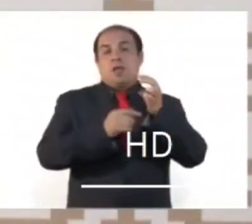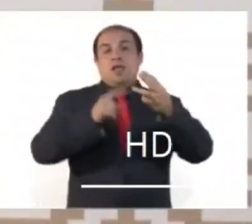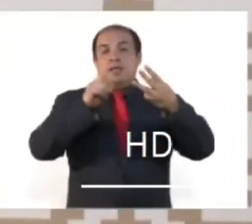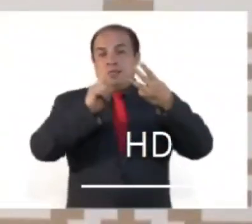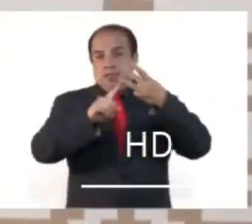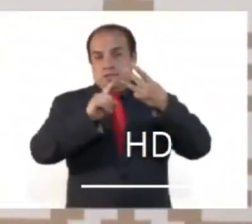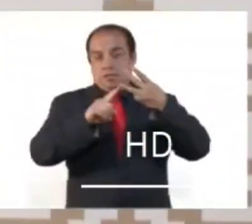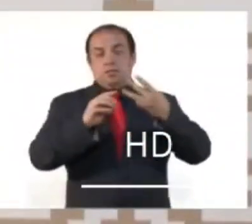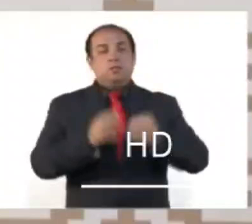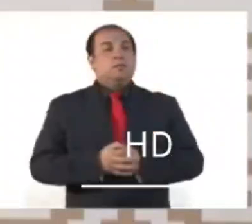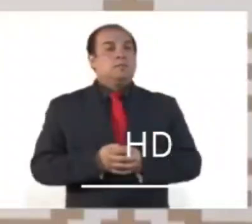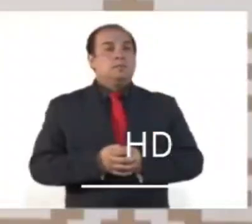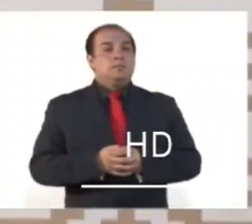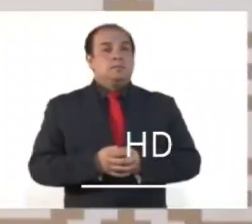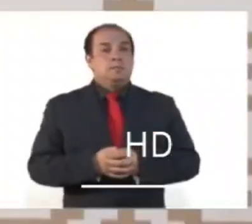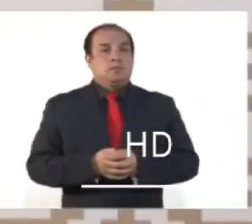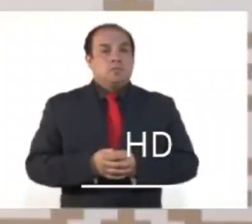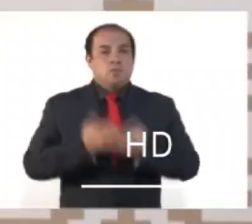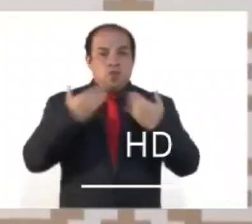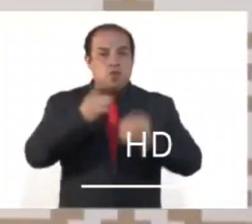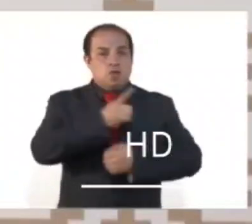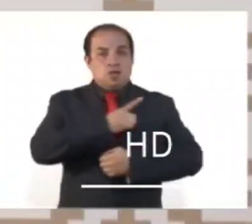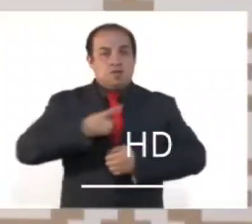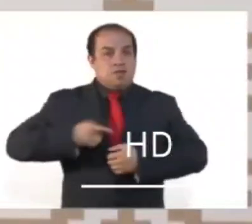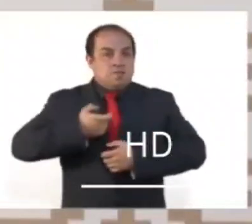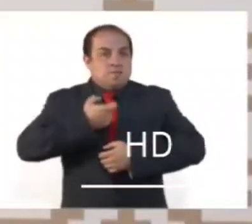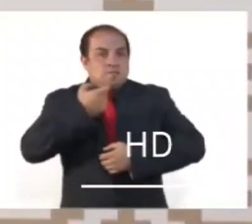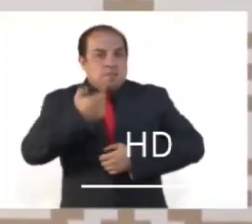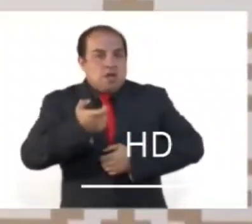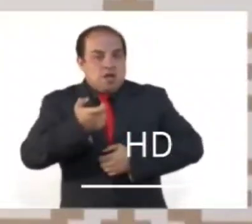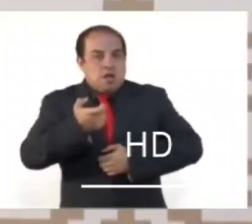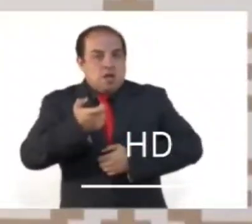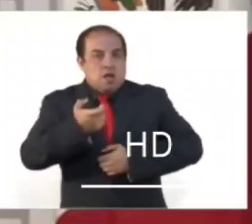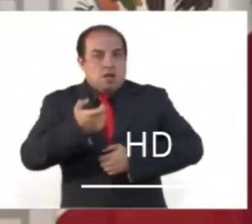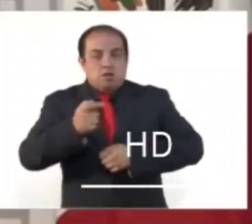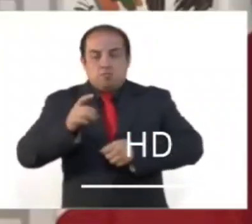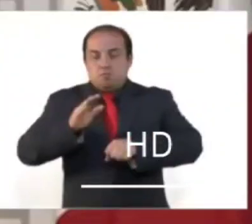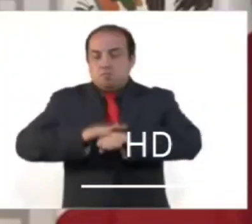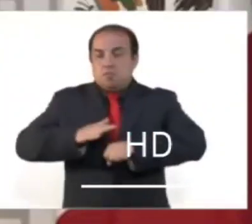lugar, no hay un endeudamiento adicional del país.